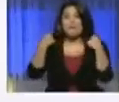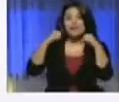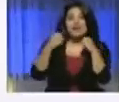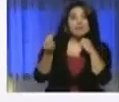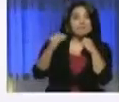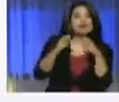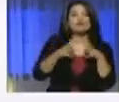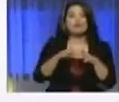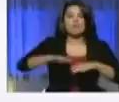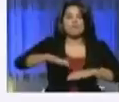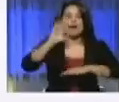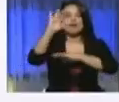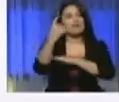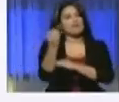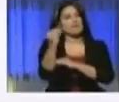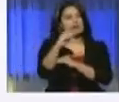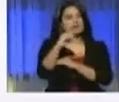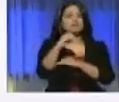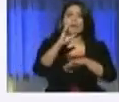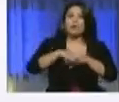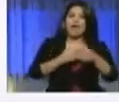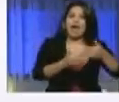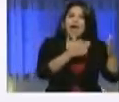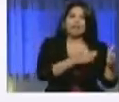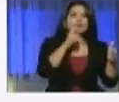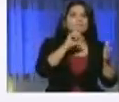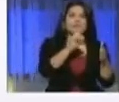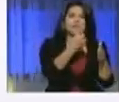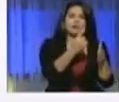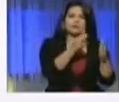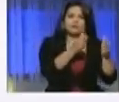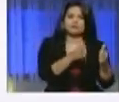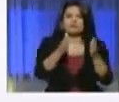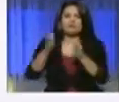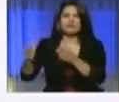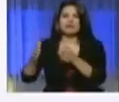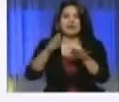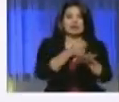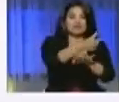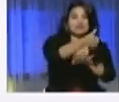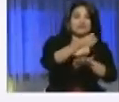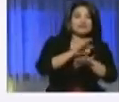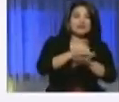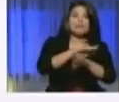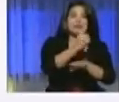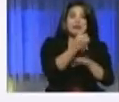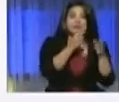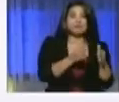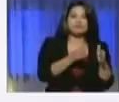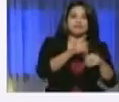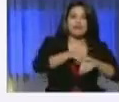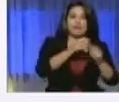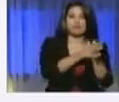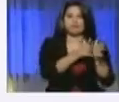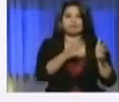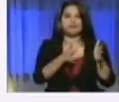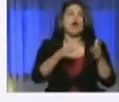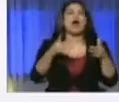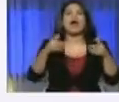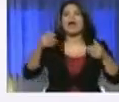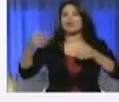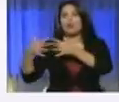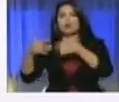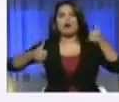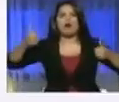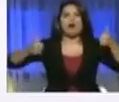los juegos fueron excepcionales. Es más, el primer cuarto con los Estados Unidos quedamos empatados con el Dream Team. Pero después del